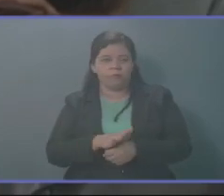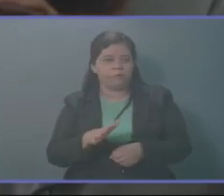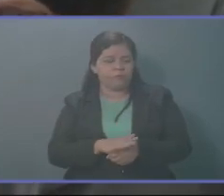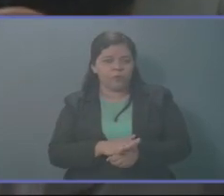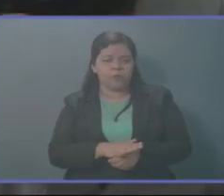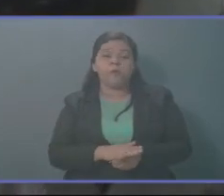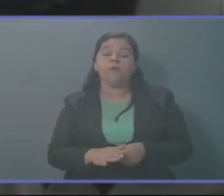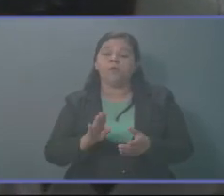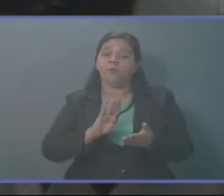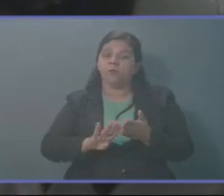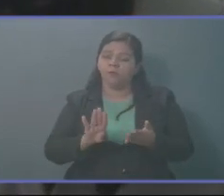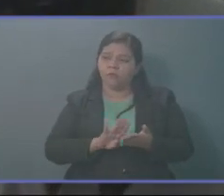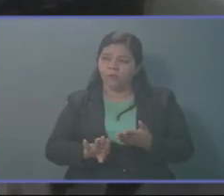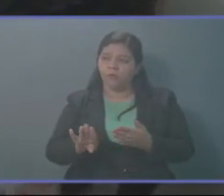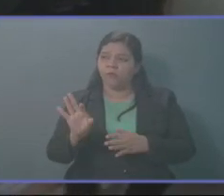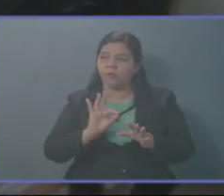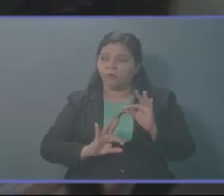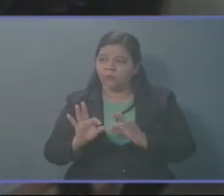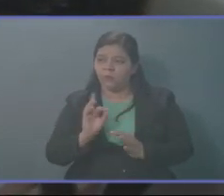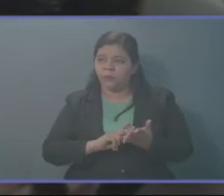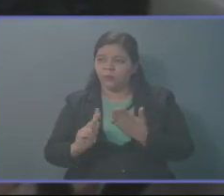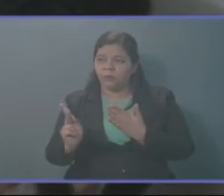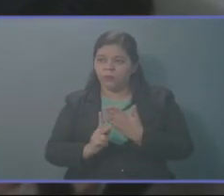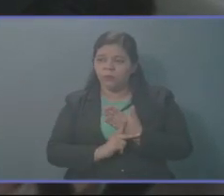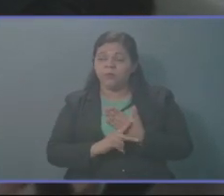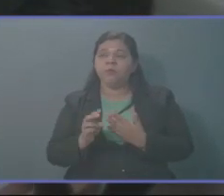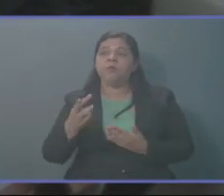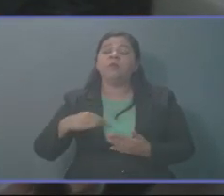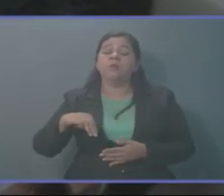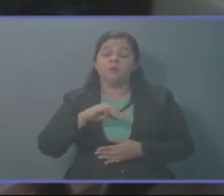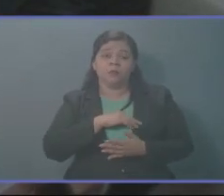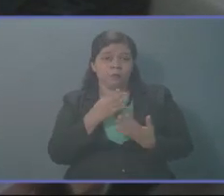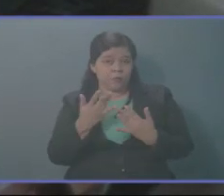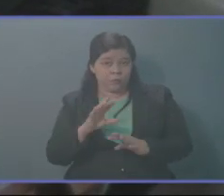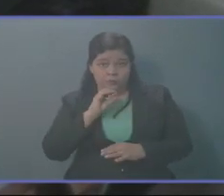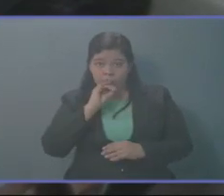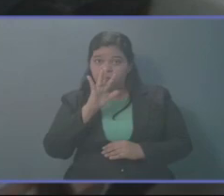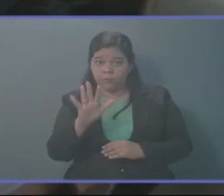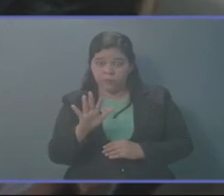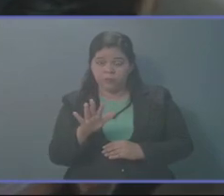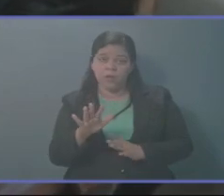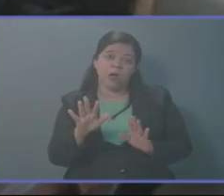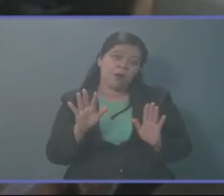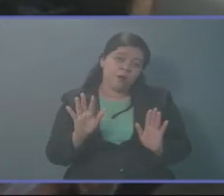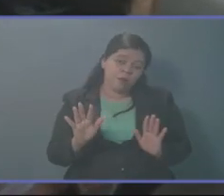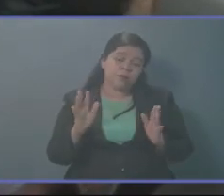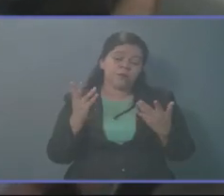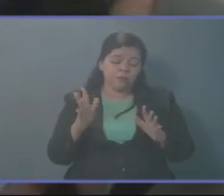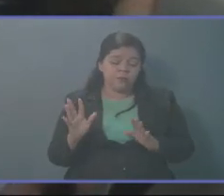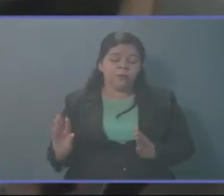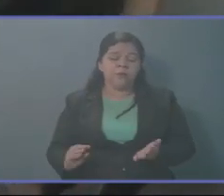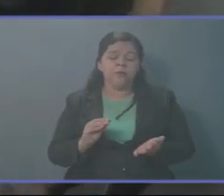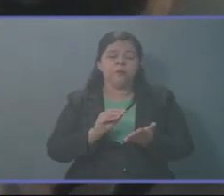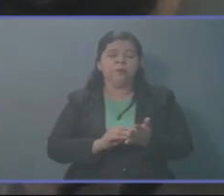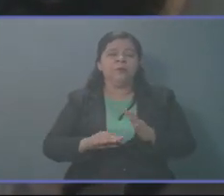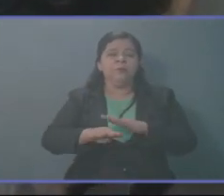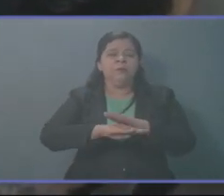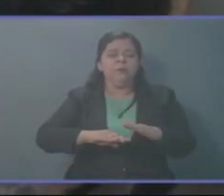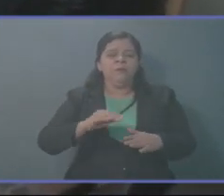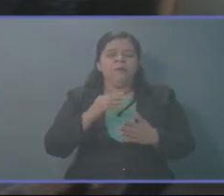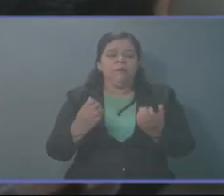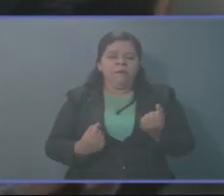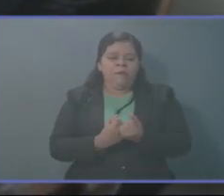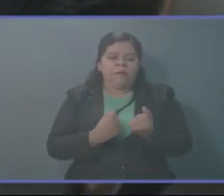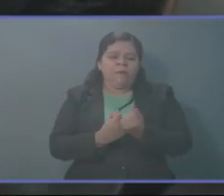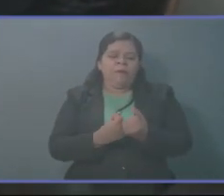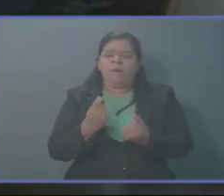financiamiento algunos programas de ministerios que acá se dicen o que se han tomado en consideración en el marco de este refuerzo. Y